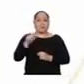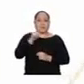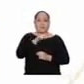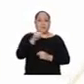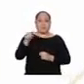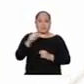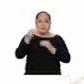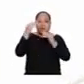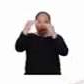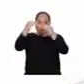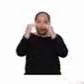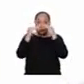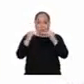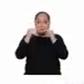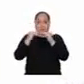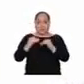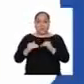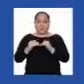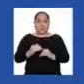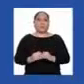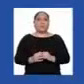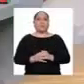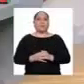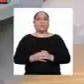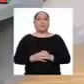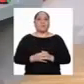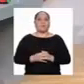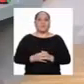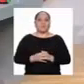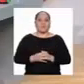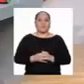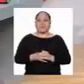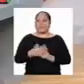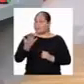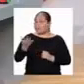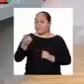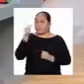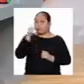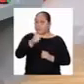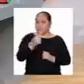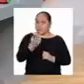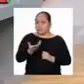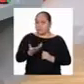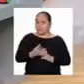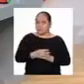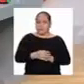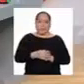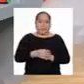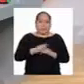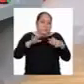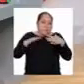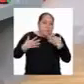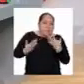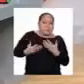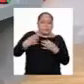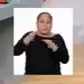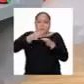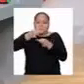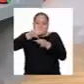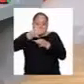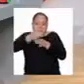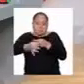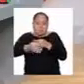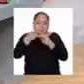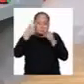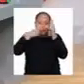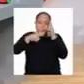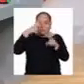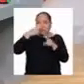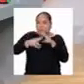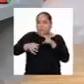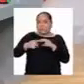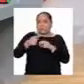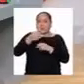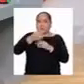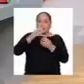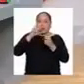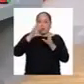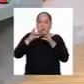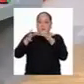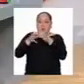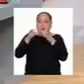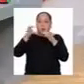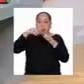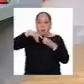intervalos estén ordenados. Y en este caso, ¿podemos extender lo que vimos en nuestra